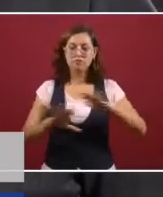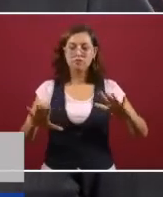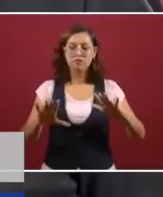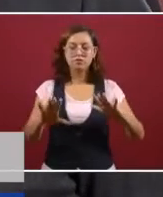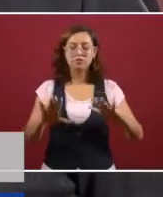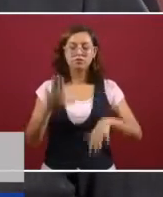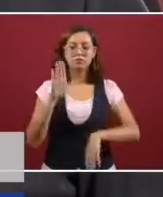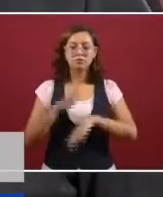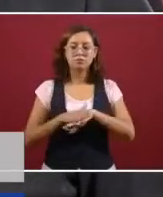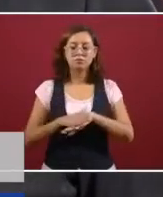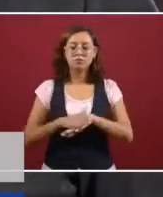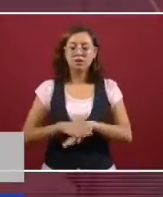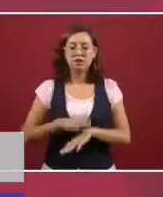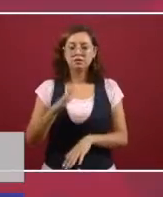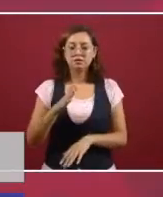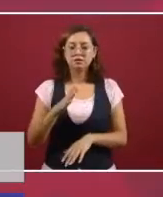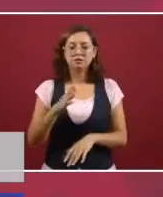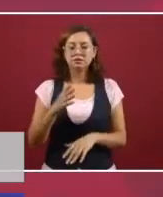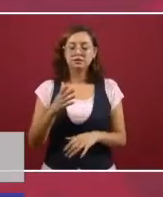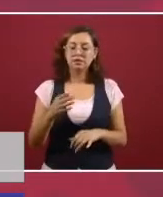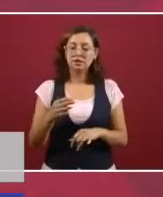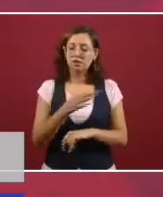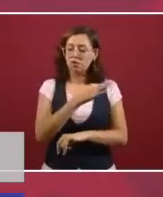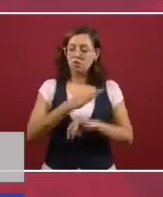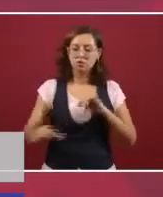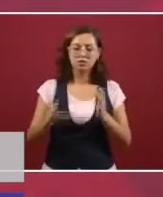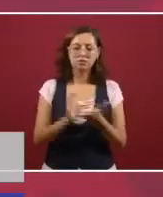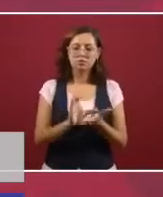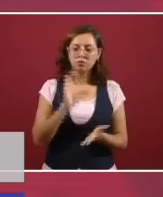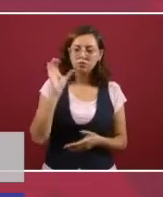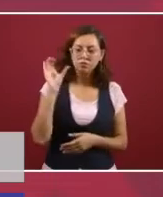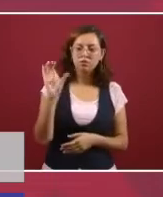sobre este finiquito en